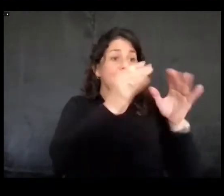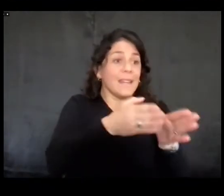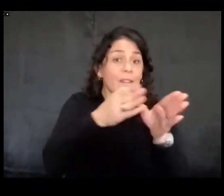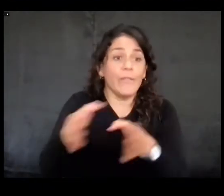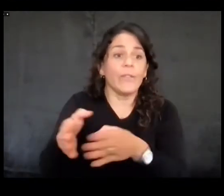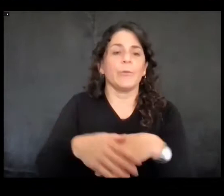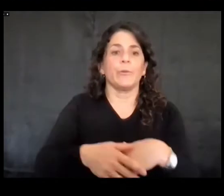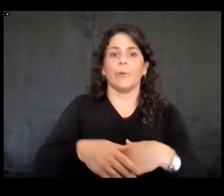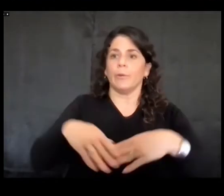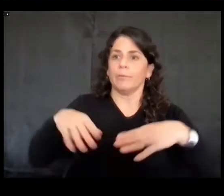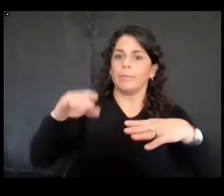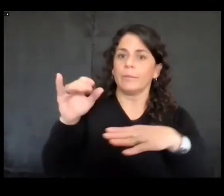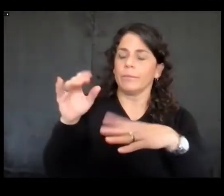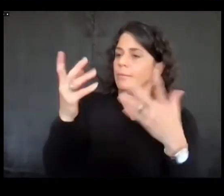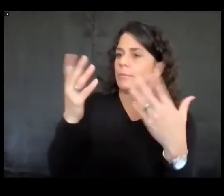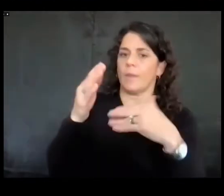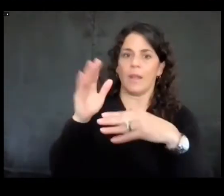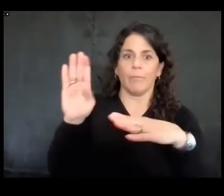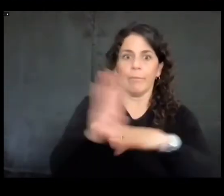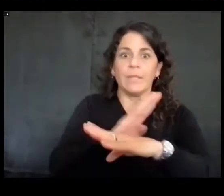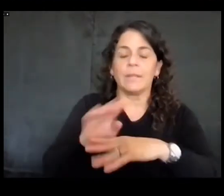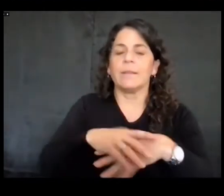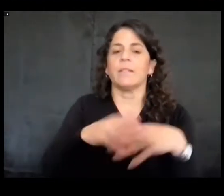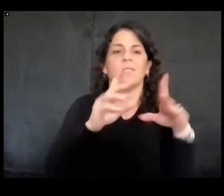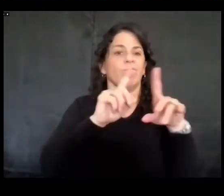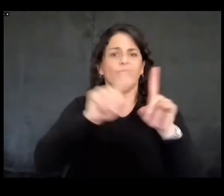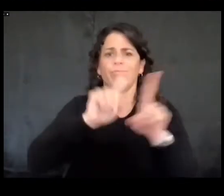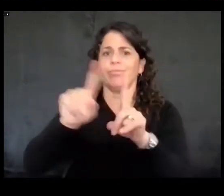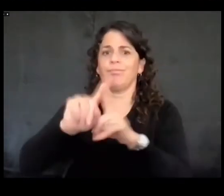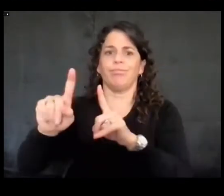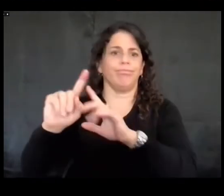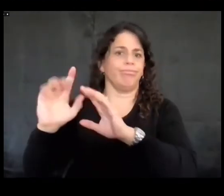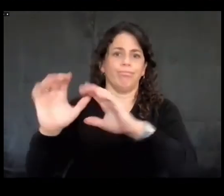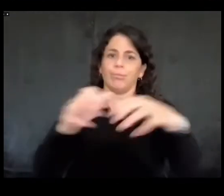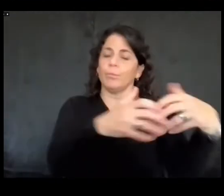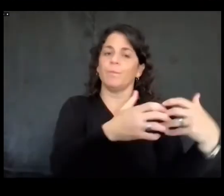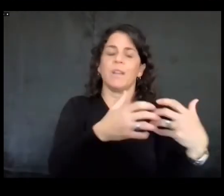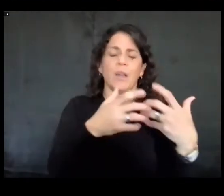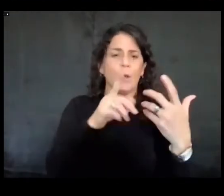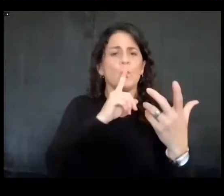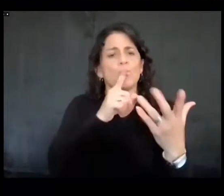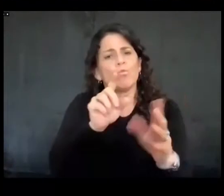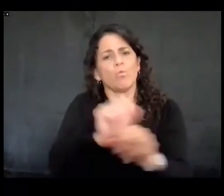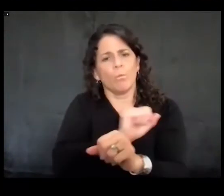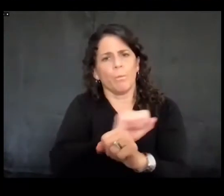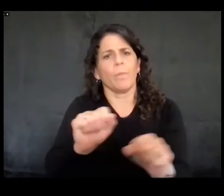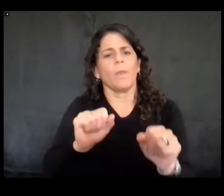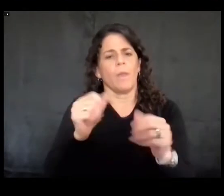y sistémico es realmente una crisis de salud pública